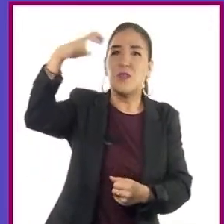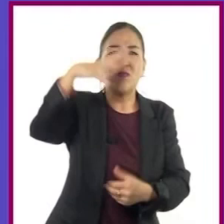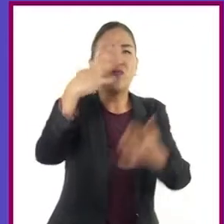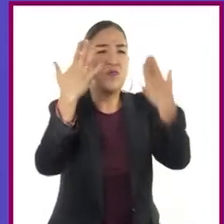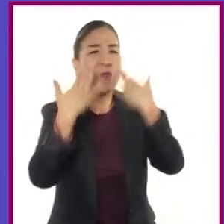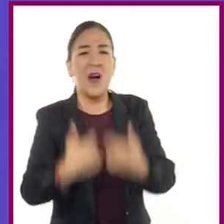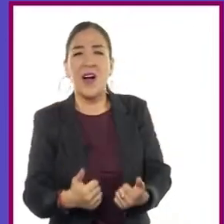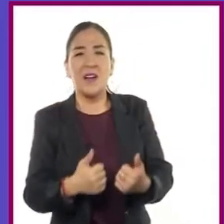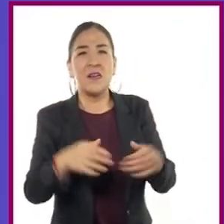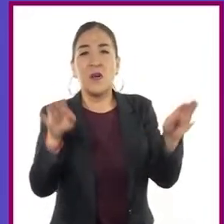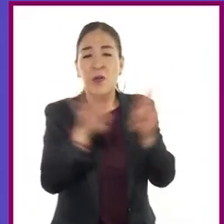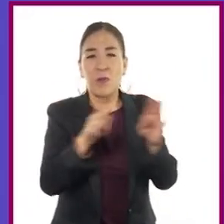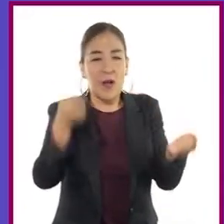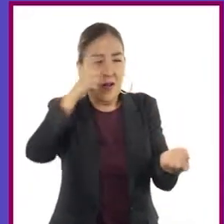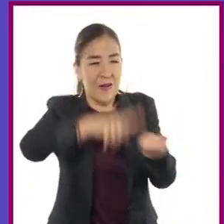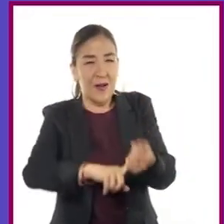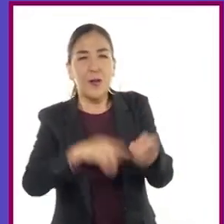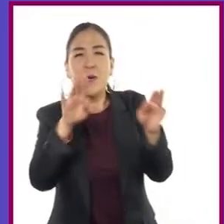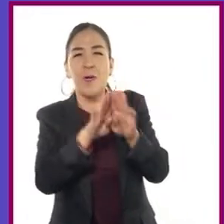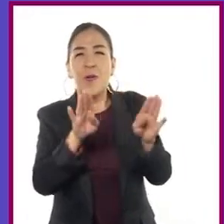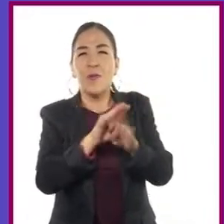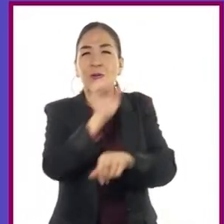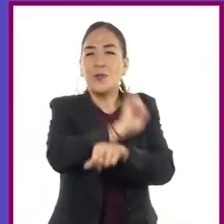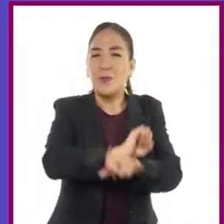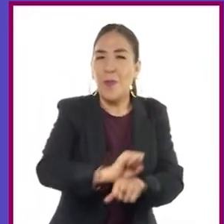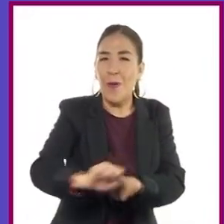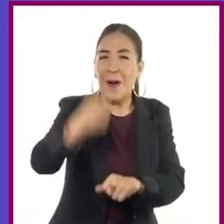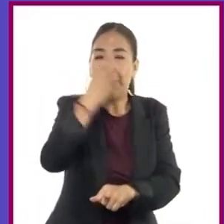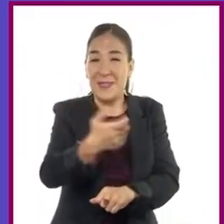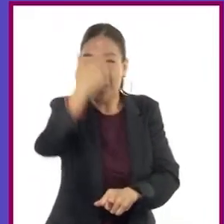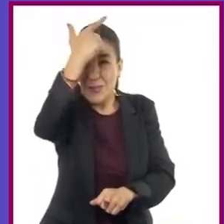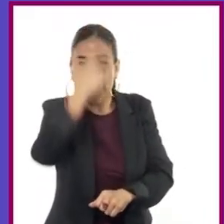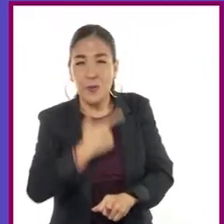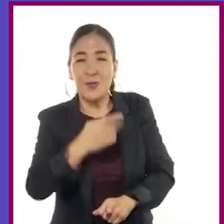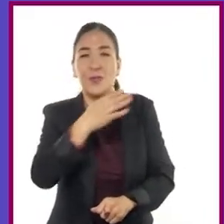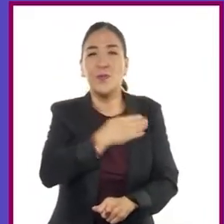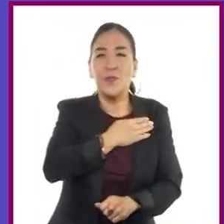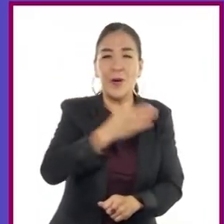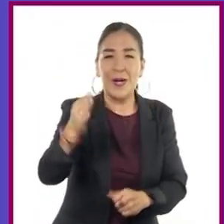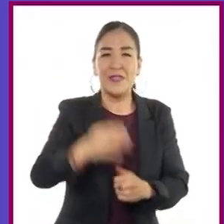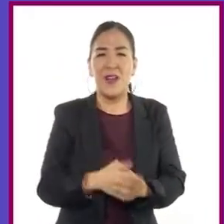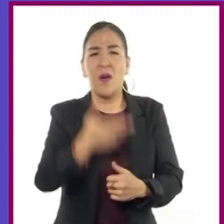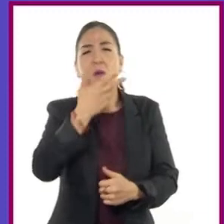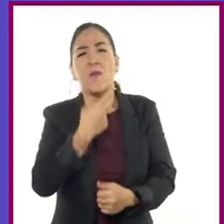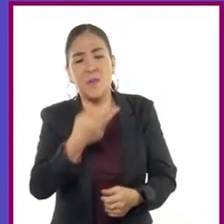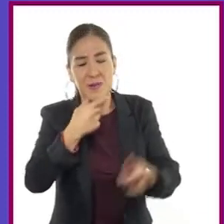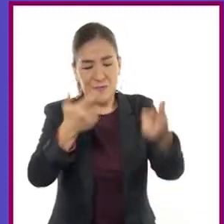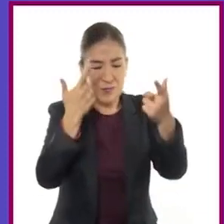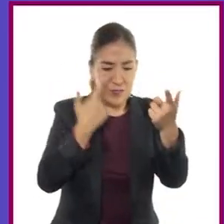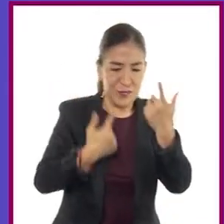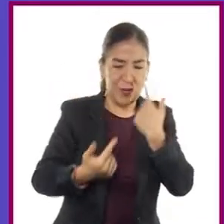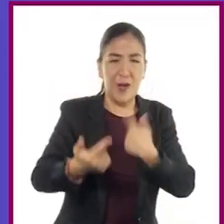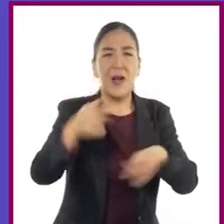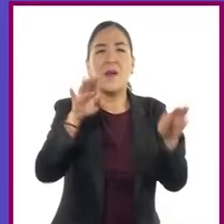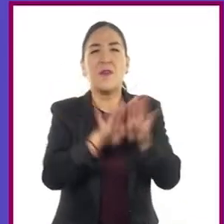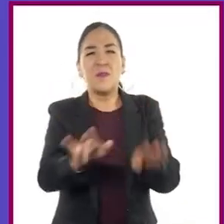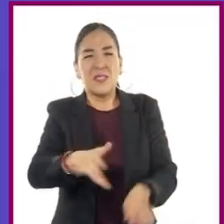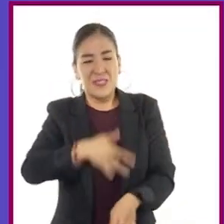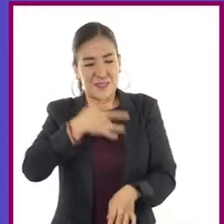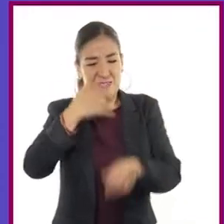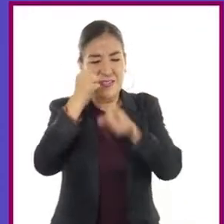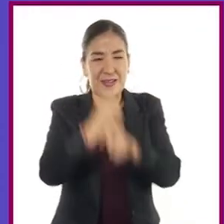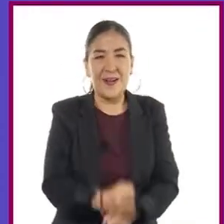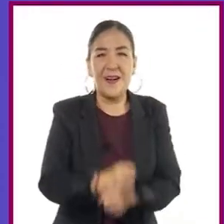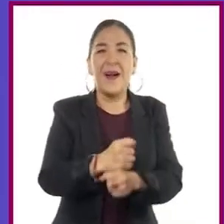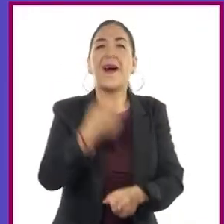no entran dócilmente en esa buena noche. Llorando los hombres buenos, al llegar la última ola, por el brillo